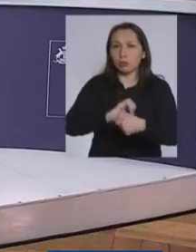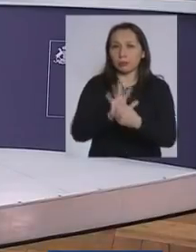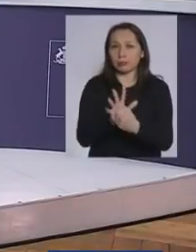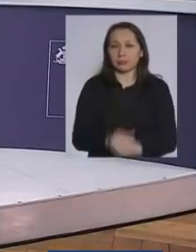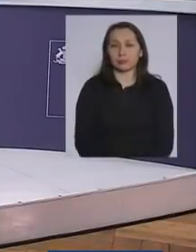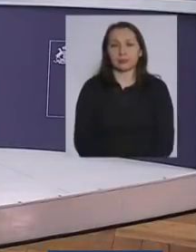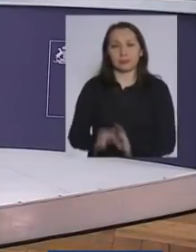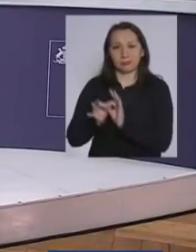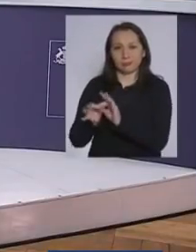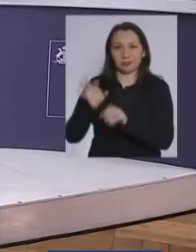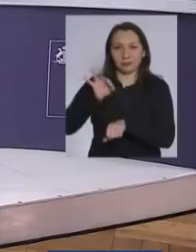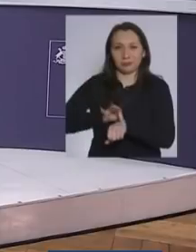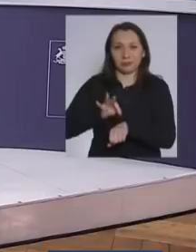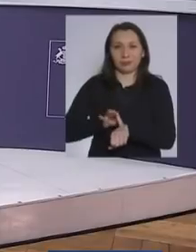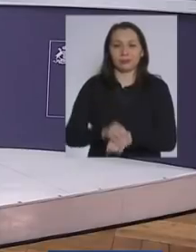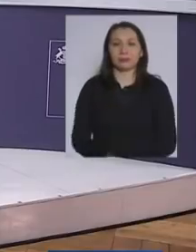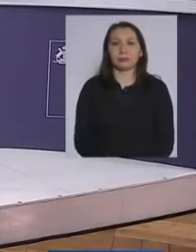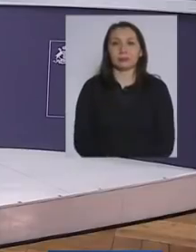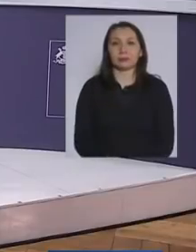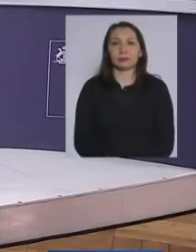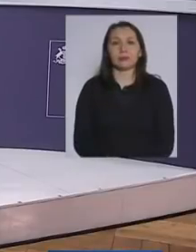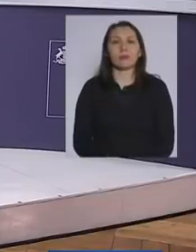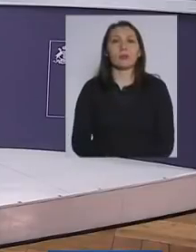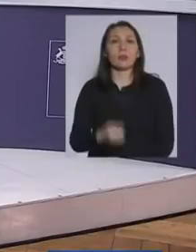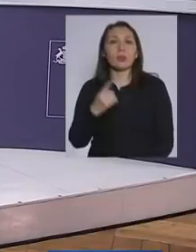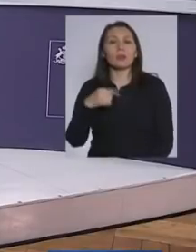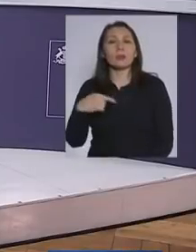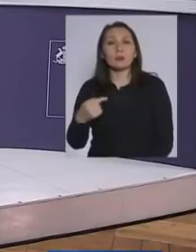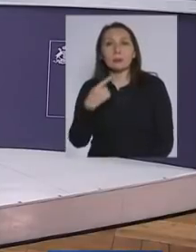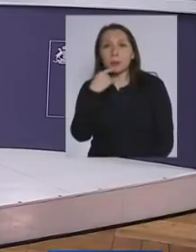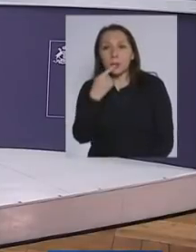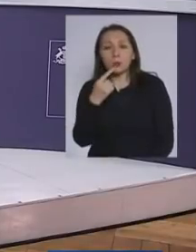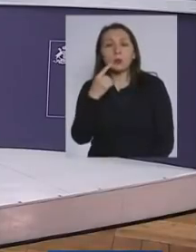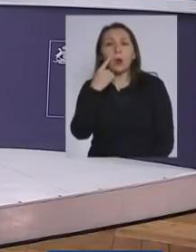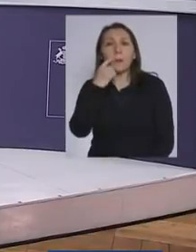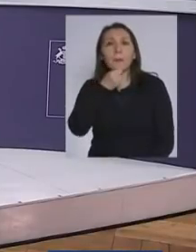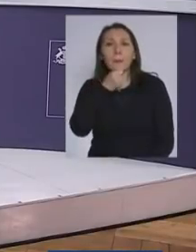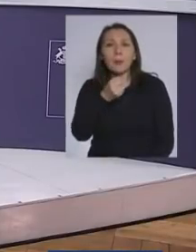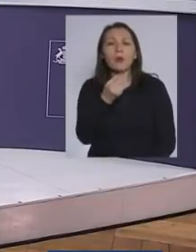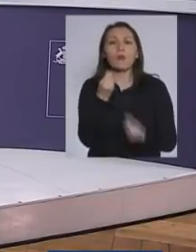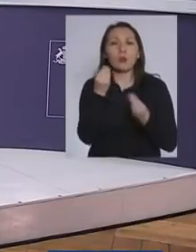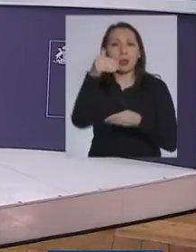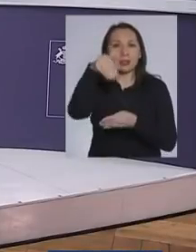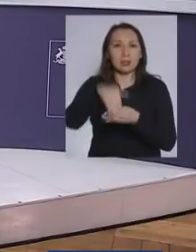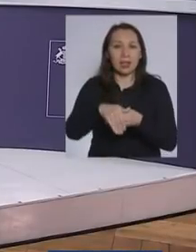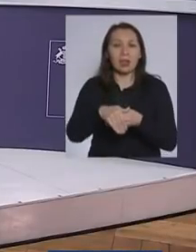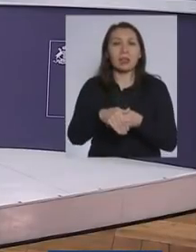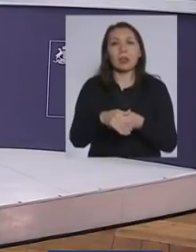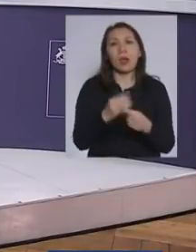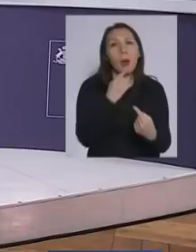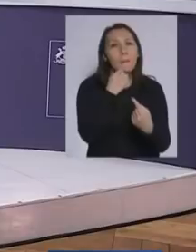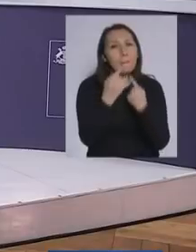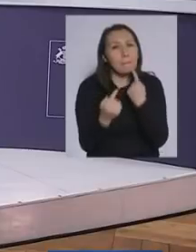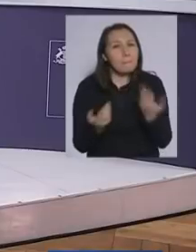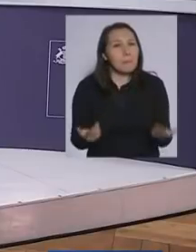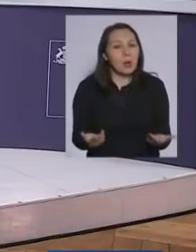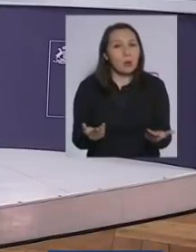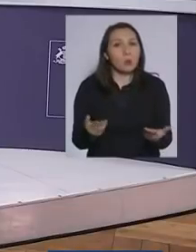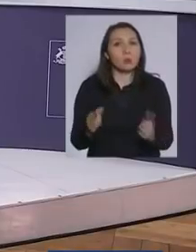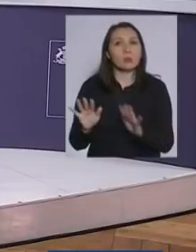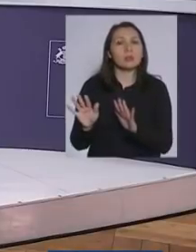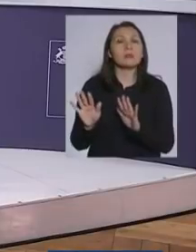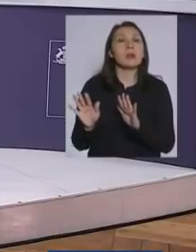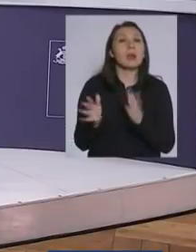gracias, doctora Daza. Buenas tardes. Siguiente pregunta. Buenas tardes, ministro. Buenas tardes. Secretarios. Consultarle, el